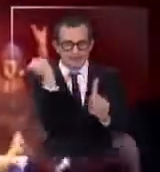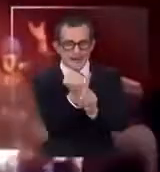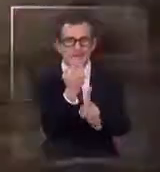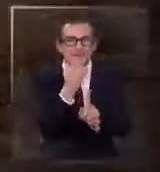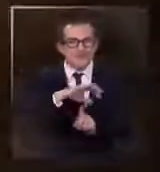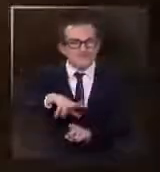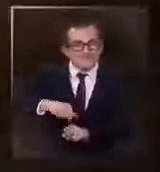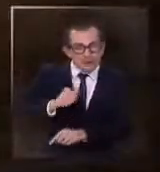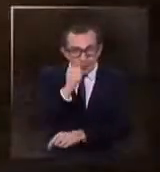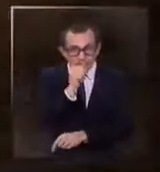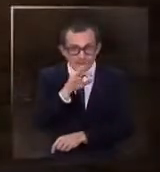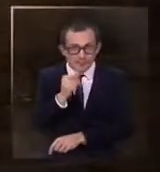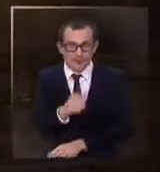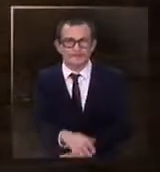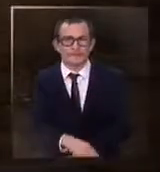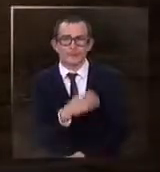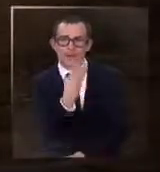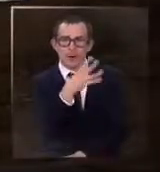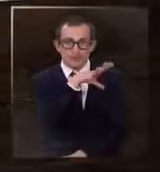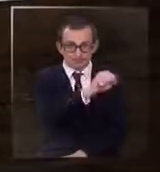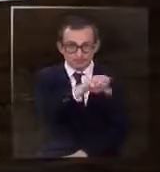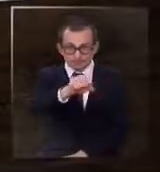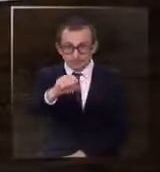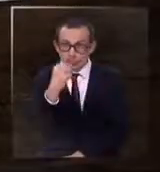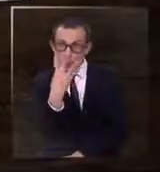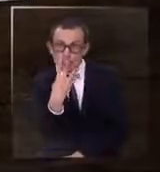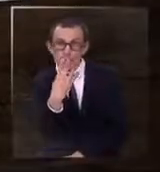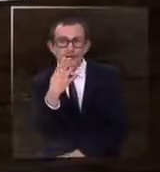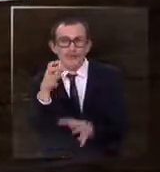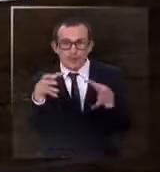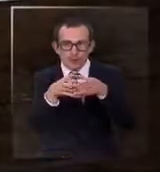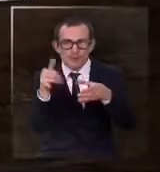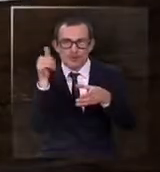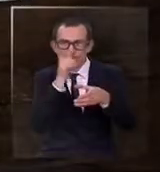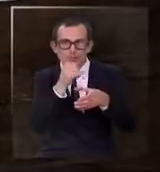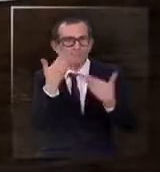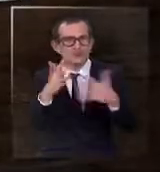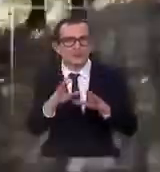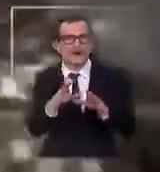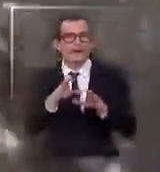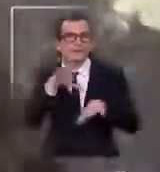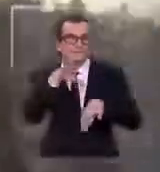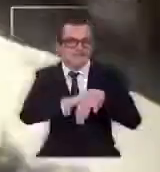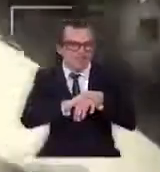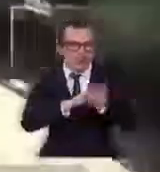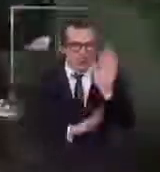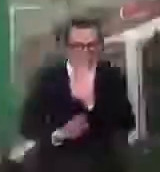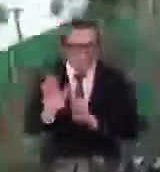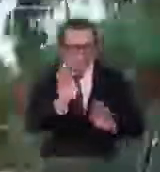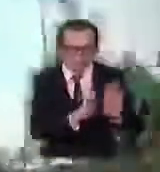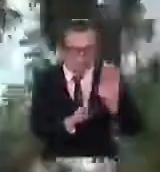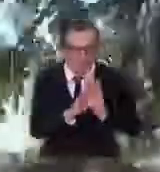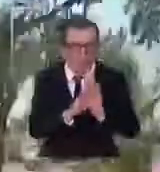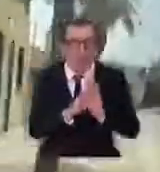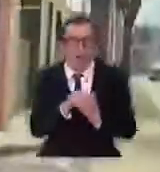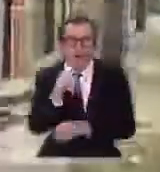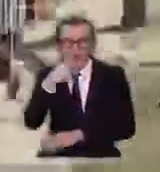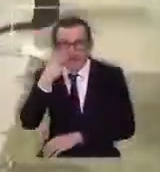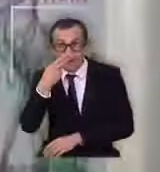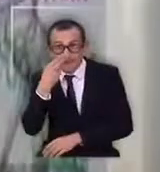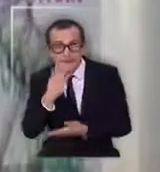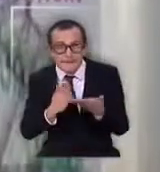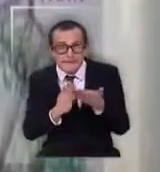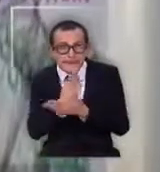tráfico. Los cuatro detenidos de la banda Los Cochinos quedaron en prisión preventiva. En noviembre culmina el plan piloto de la